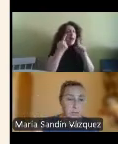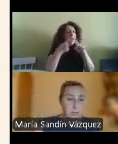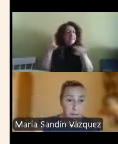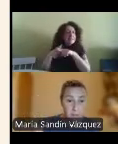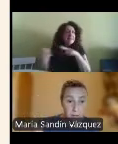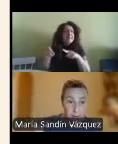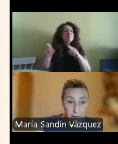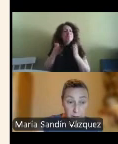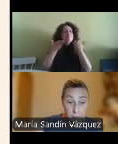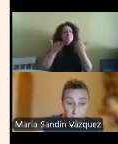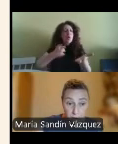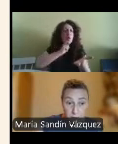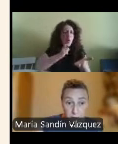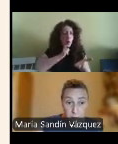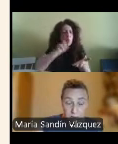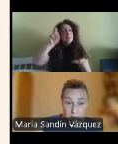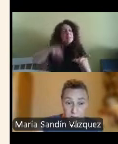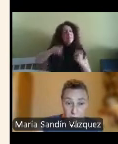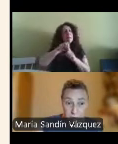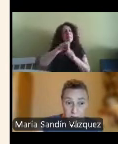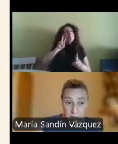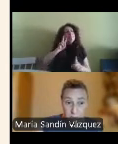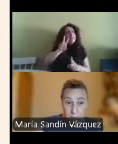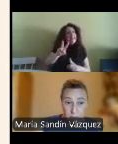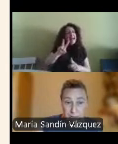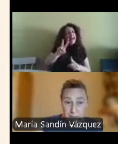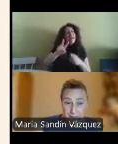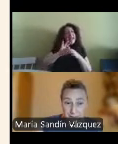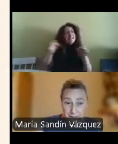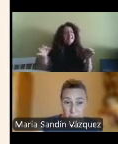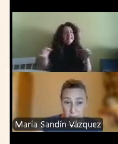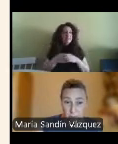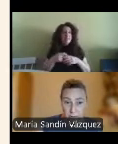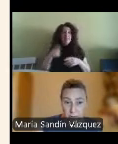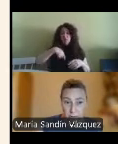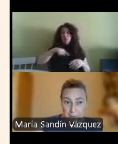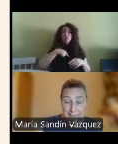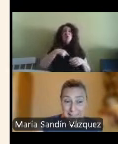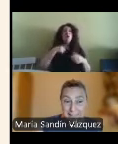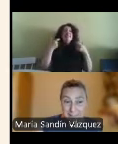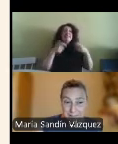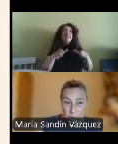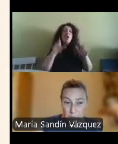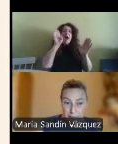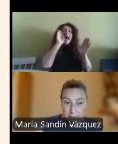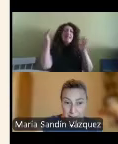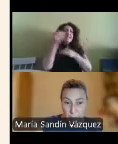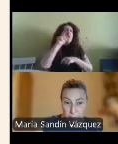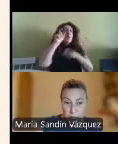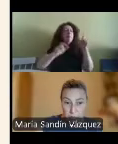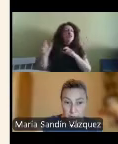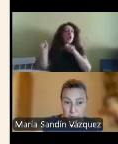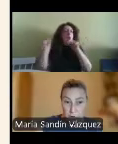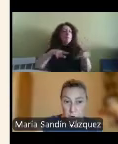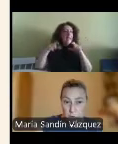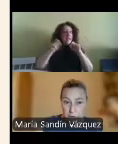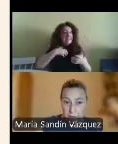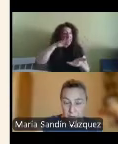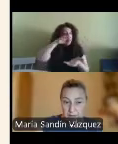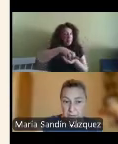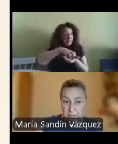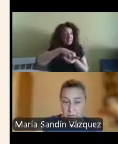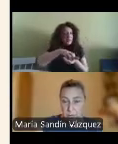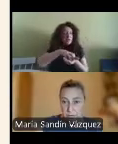decimos interseccional. Nosotros hicimos una sesión sobre atención a personas migrantes en nuestro centro y 3 de cada 4 personas